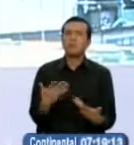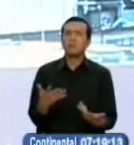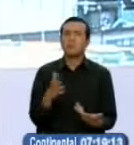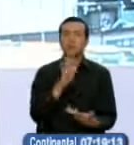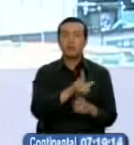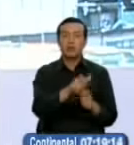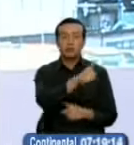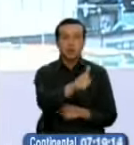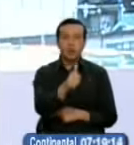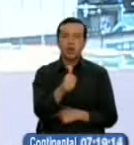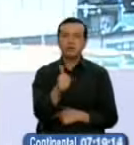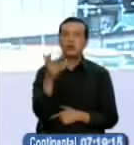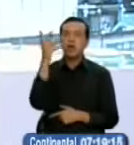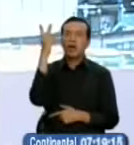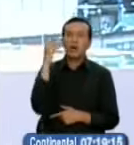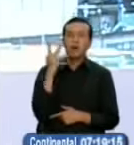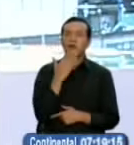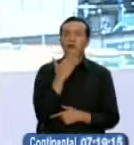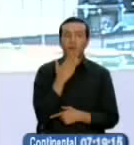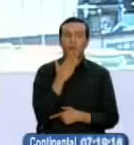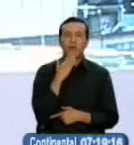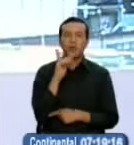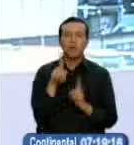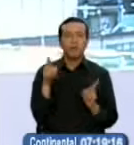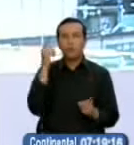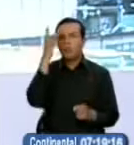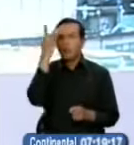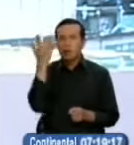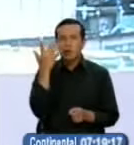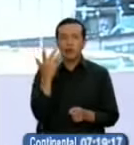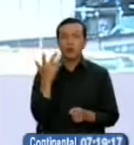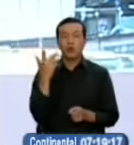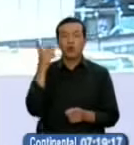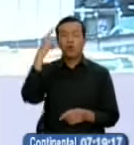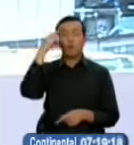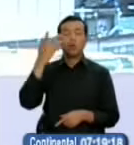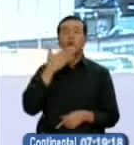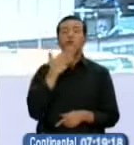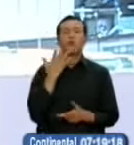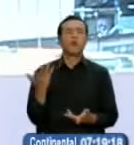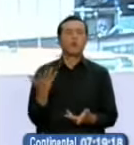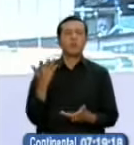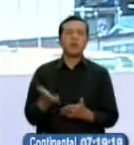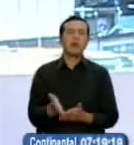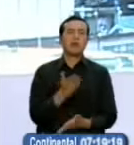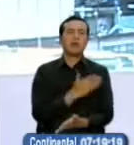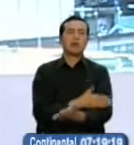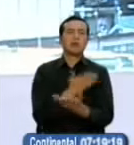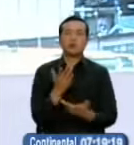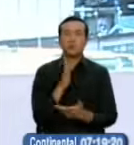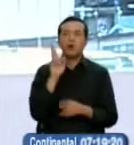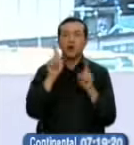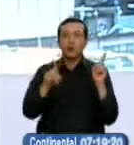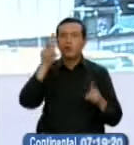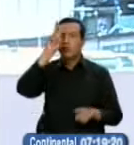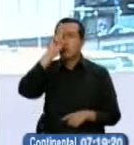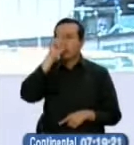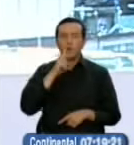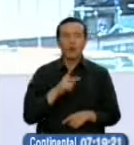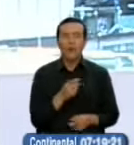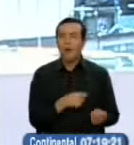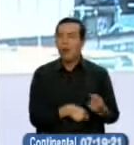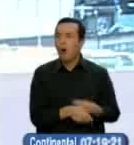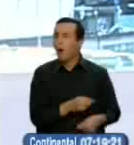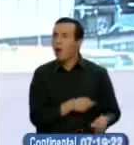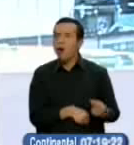aquellos que lo sostienen, ¿sí?, que es un modelo fracasado, porque ya no es ese Estado donde, ¿sí?, hacían sus trafacías, donde